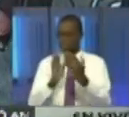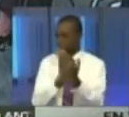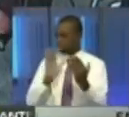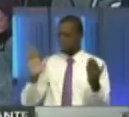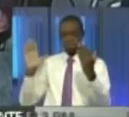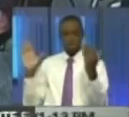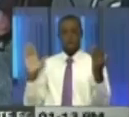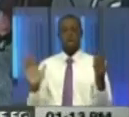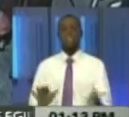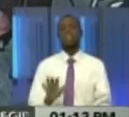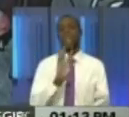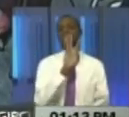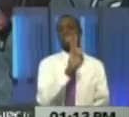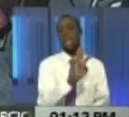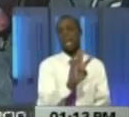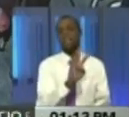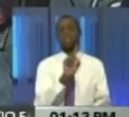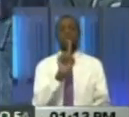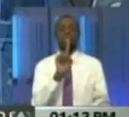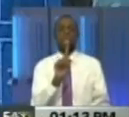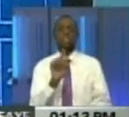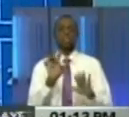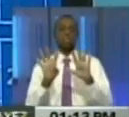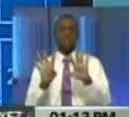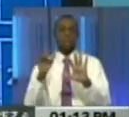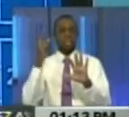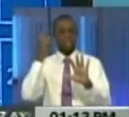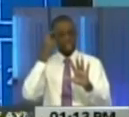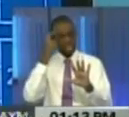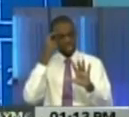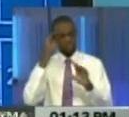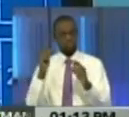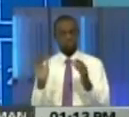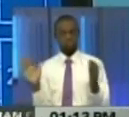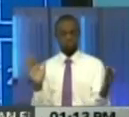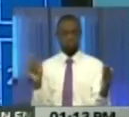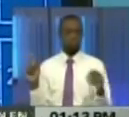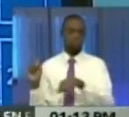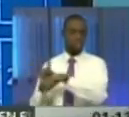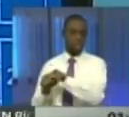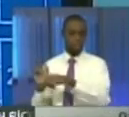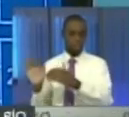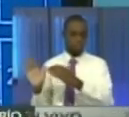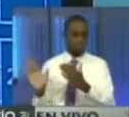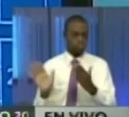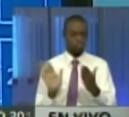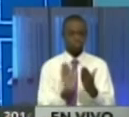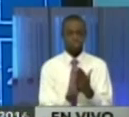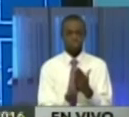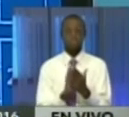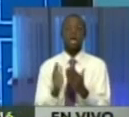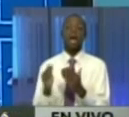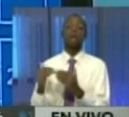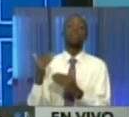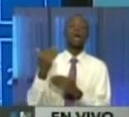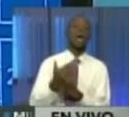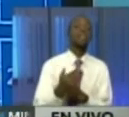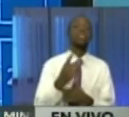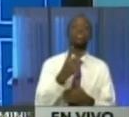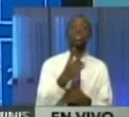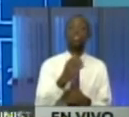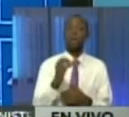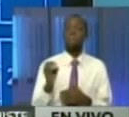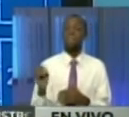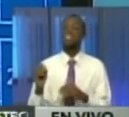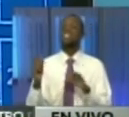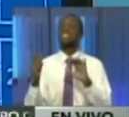319 días. En relación al revocatorio, a los revocatorios del año 2007, recordemos, fueron 10